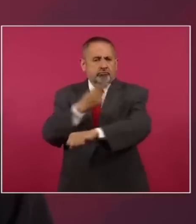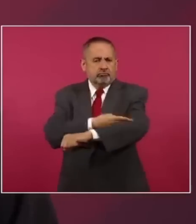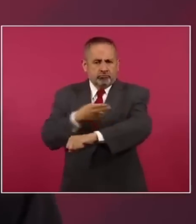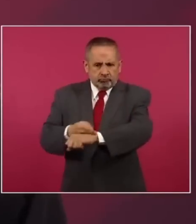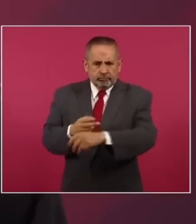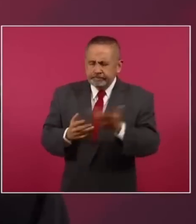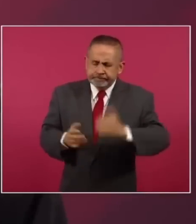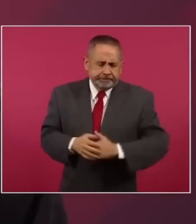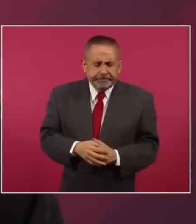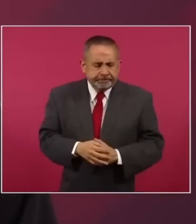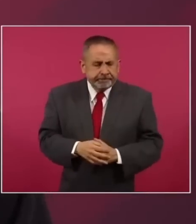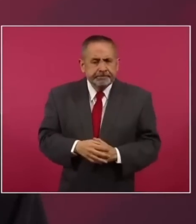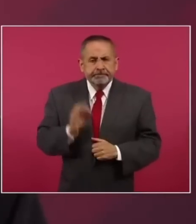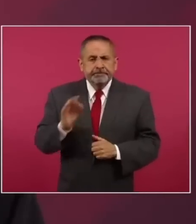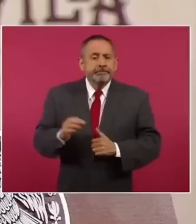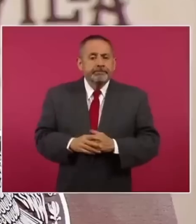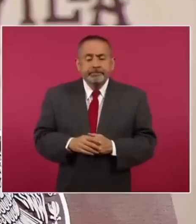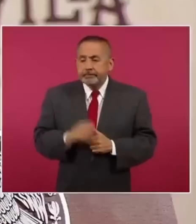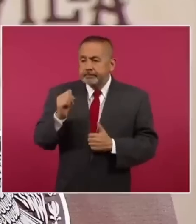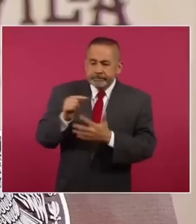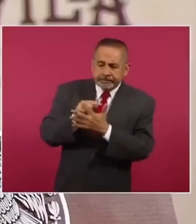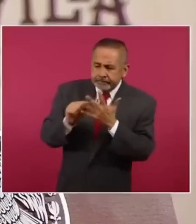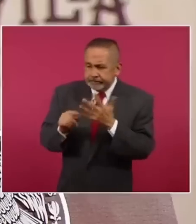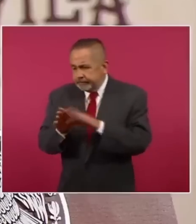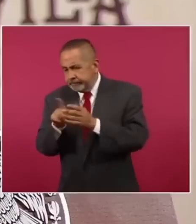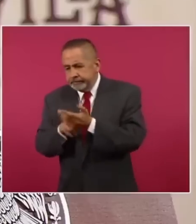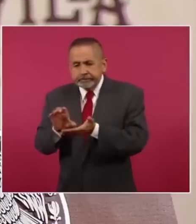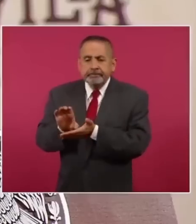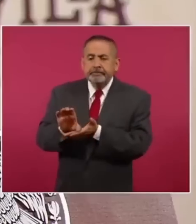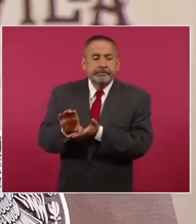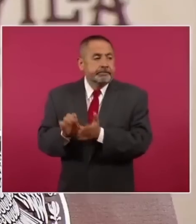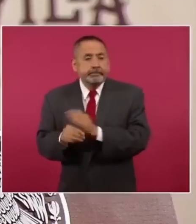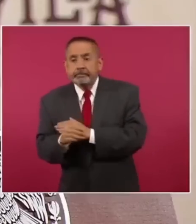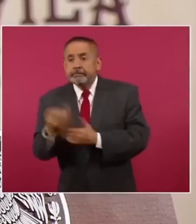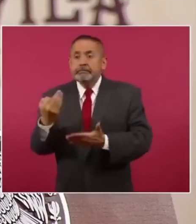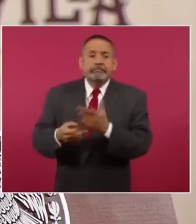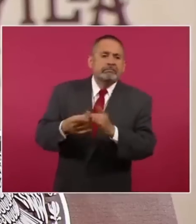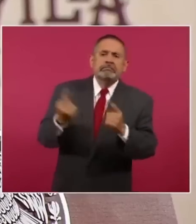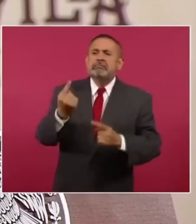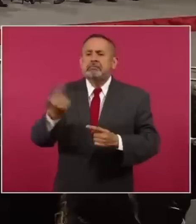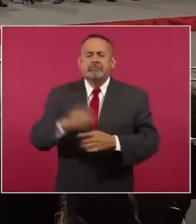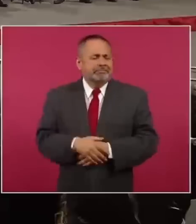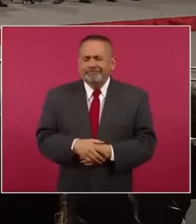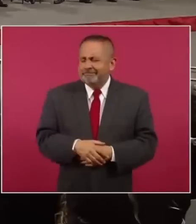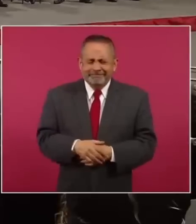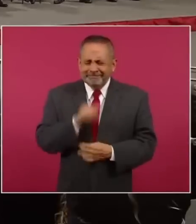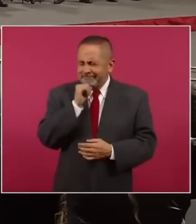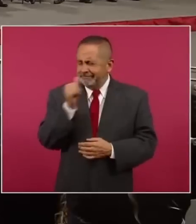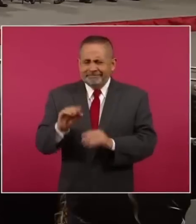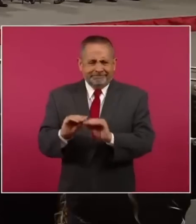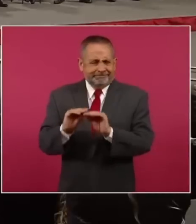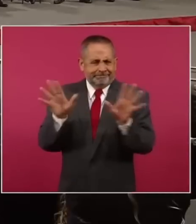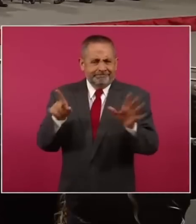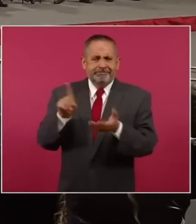honestidad. Y no existe asunto o aplicación de recursos por aclarar. Esto dicho por el órgano